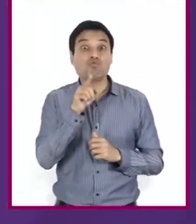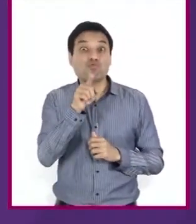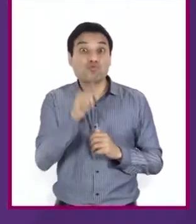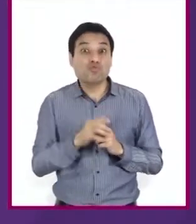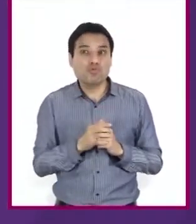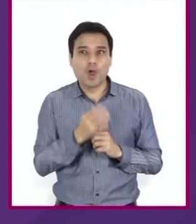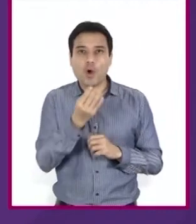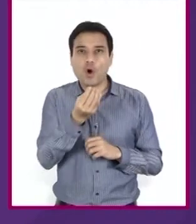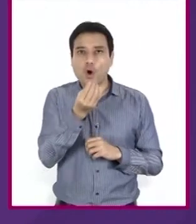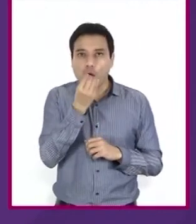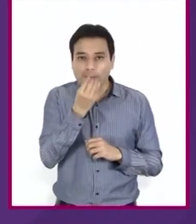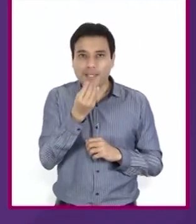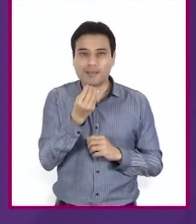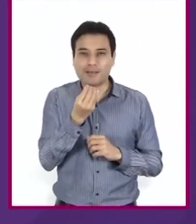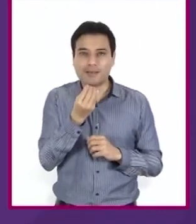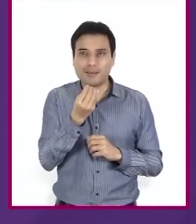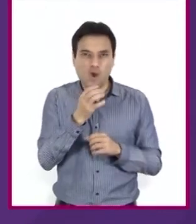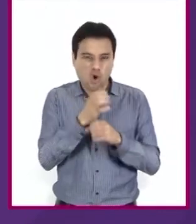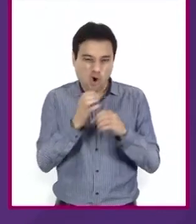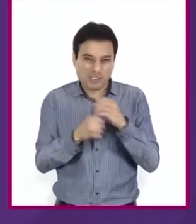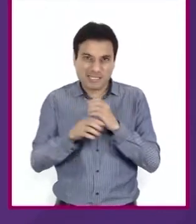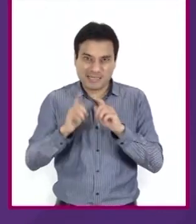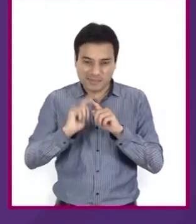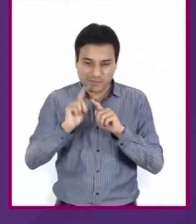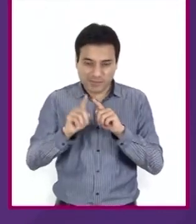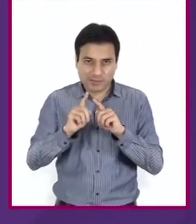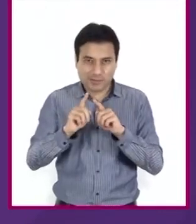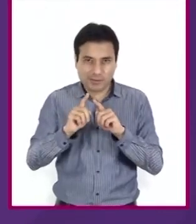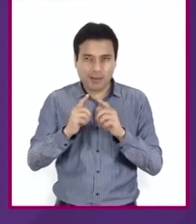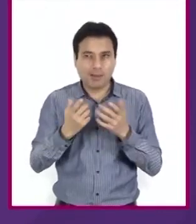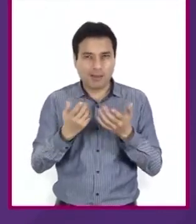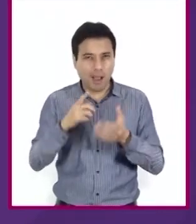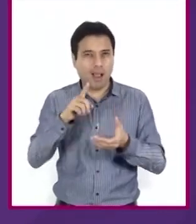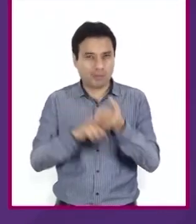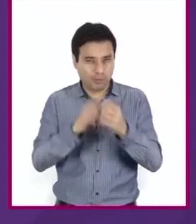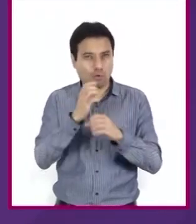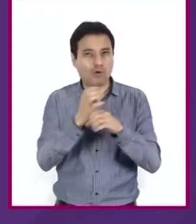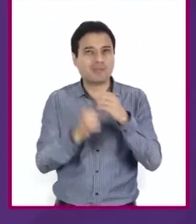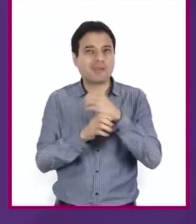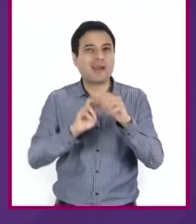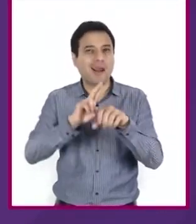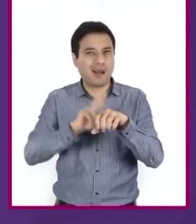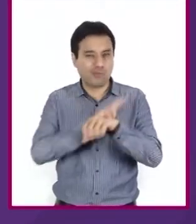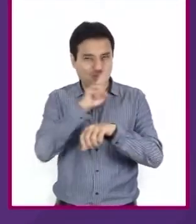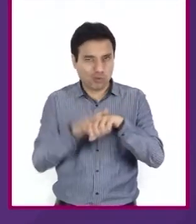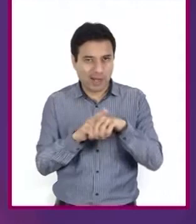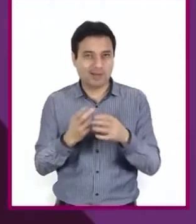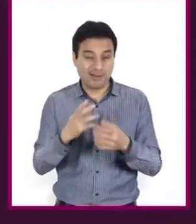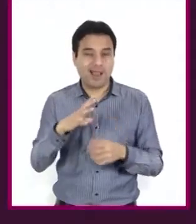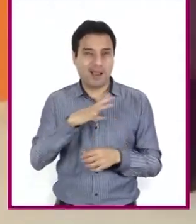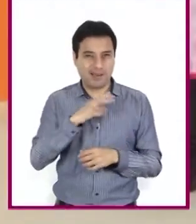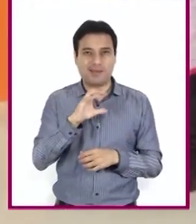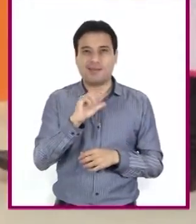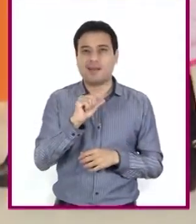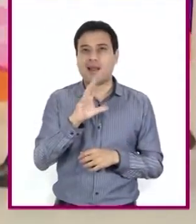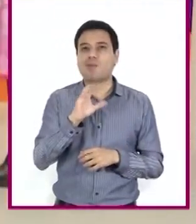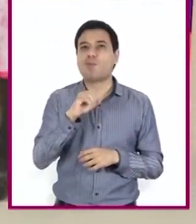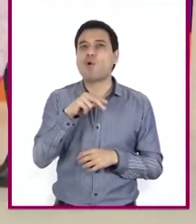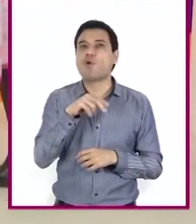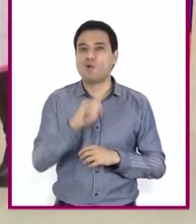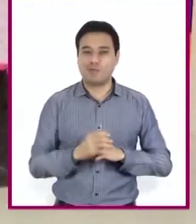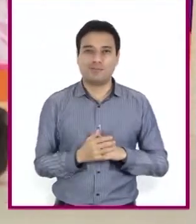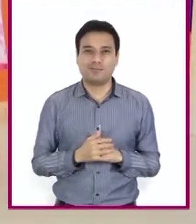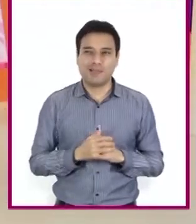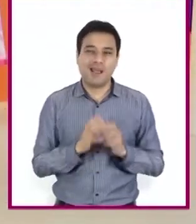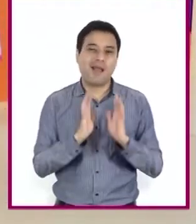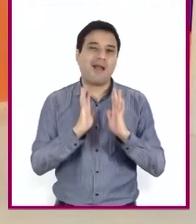de lo que comes y de lo que usas, son compuestos orgánicos, compuestos que contienen carbono. Ahora nos queda